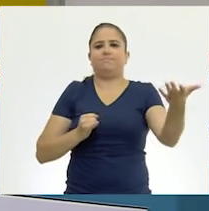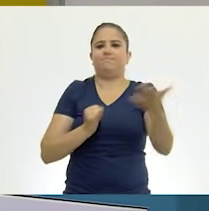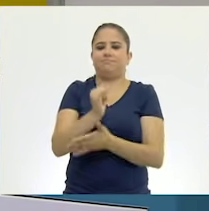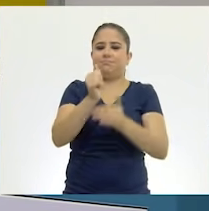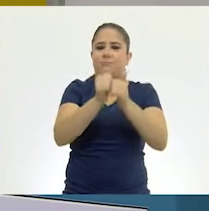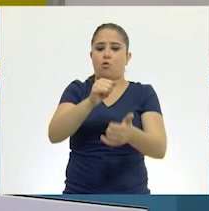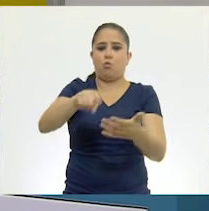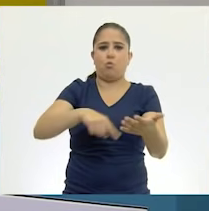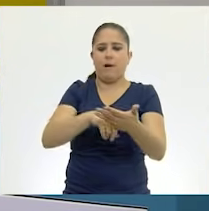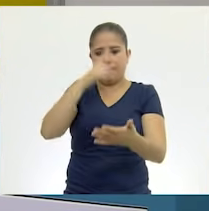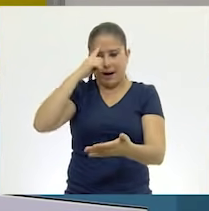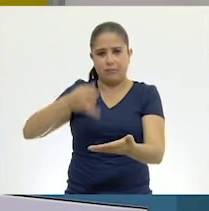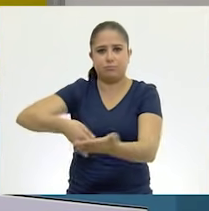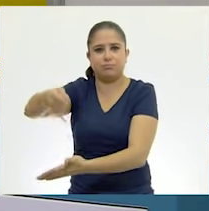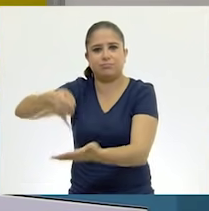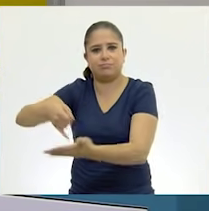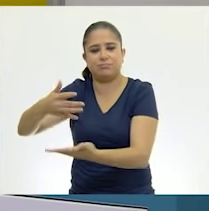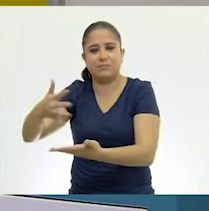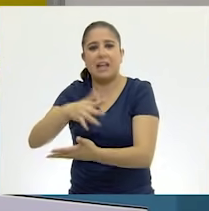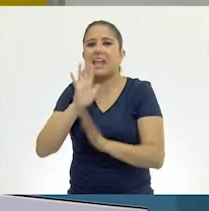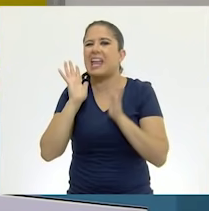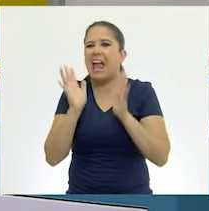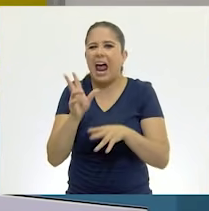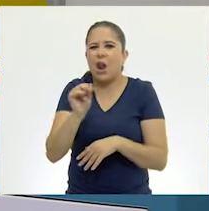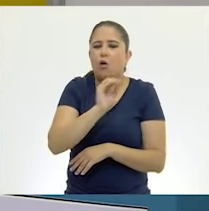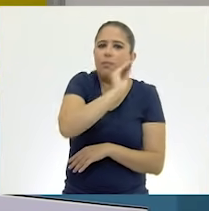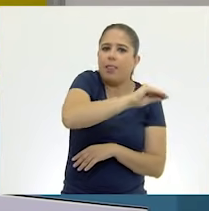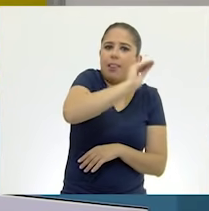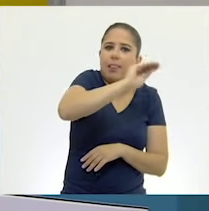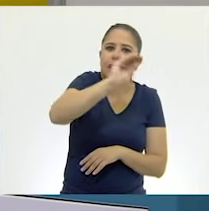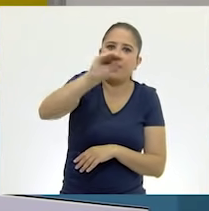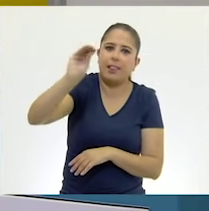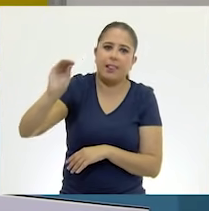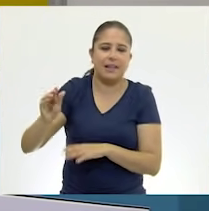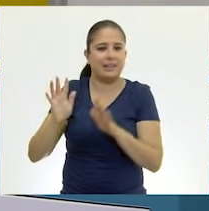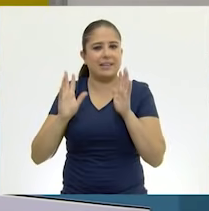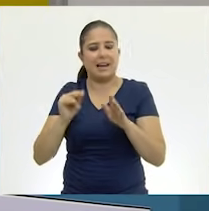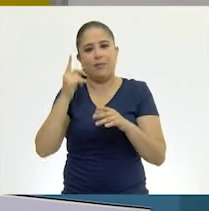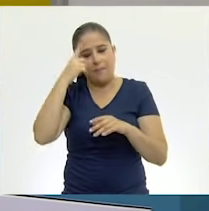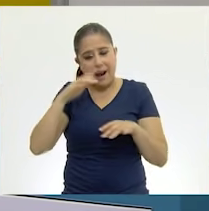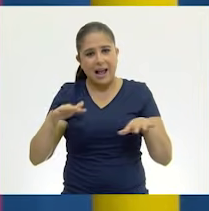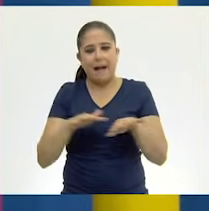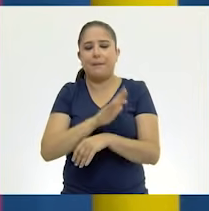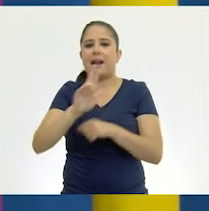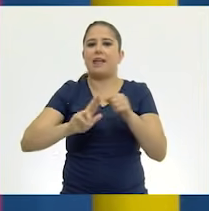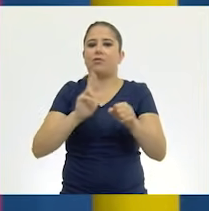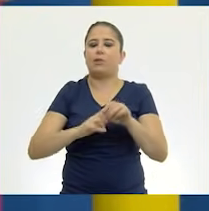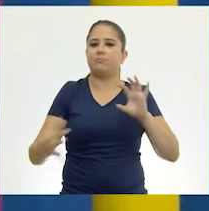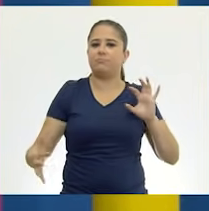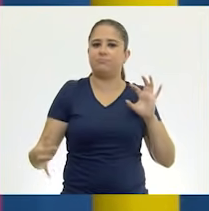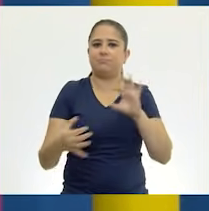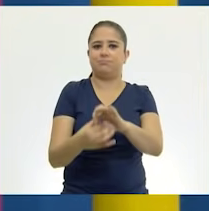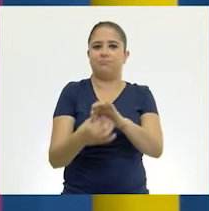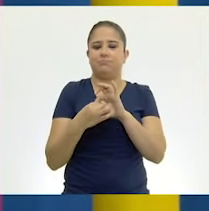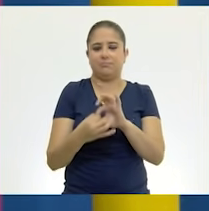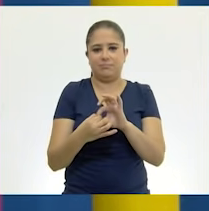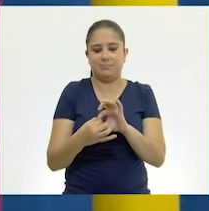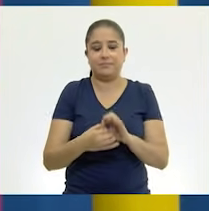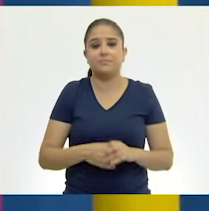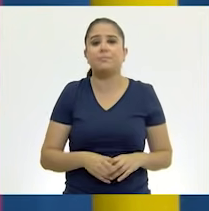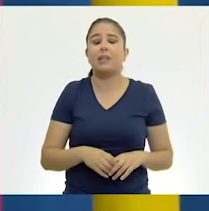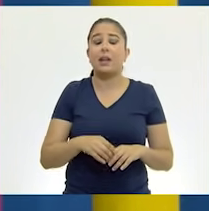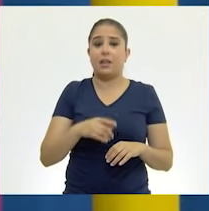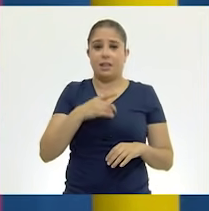en un solo lugar, cambiando con ello la forma de relacionarse con la naturaleza. Maestra, ¿podemos decir que